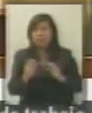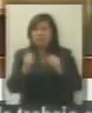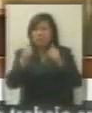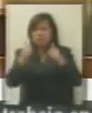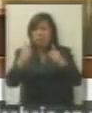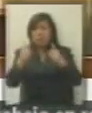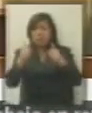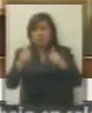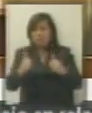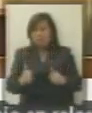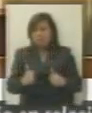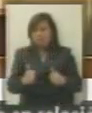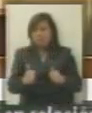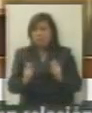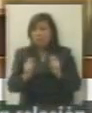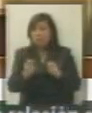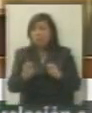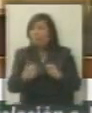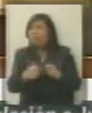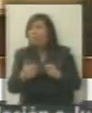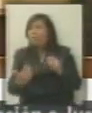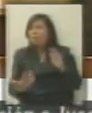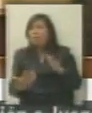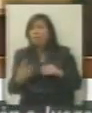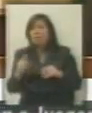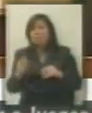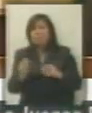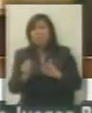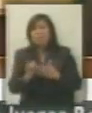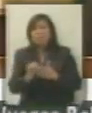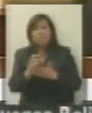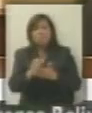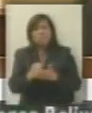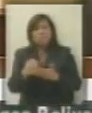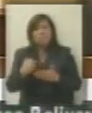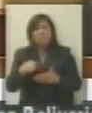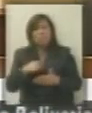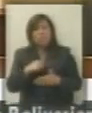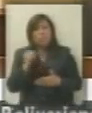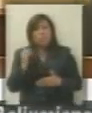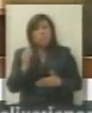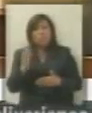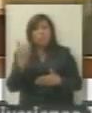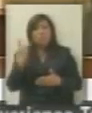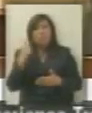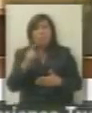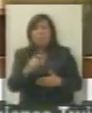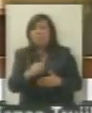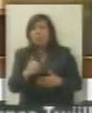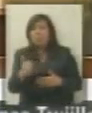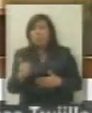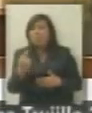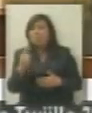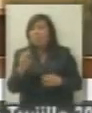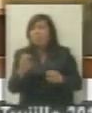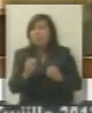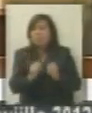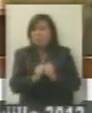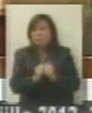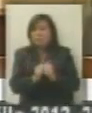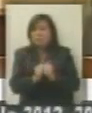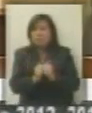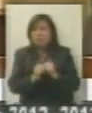de propiedad y se otorgarán otros 15.000 en lo que resta de nuestro mandato. Por otro lado, para ser más eficientes